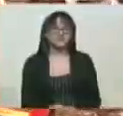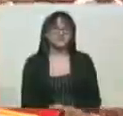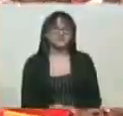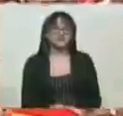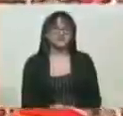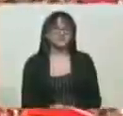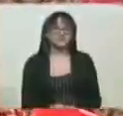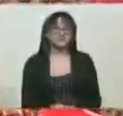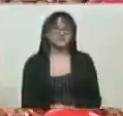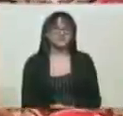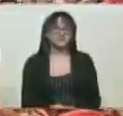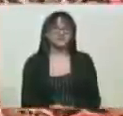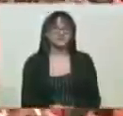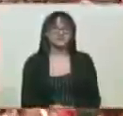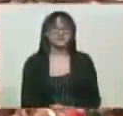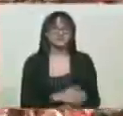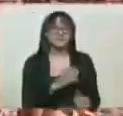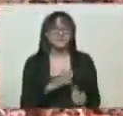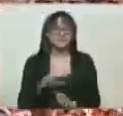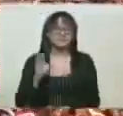Traigo el plan de la patria